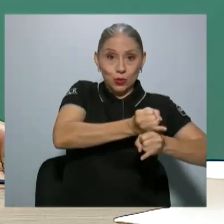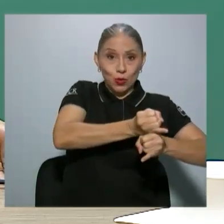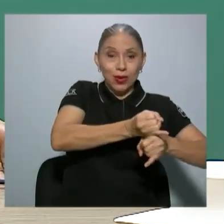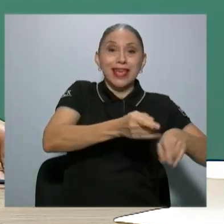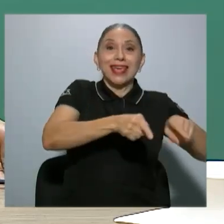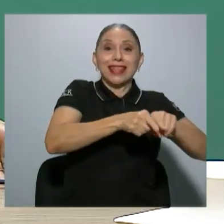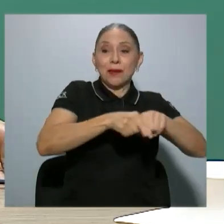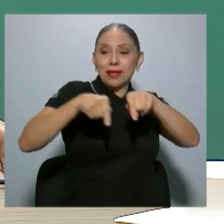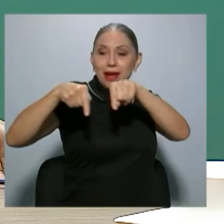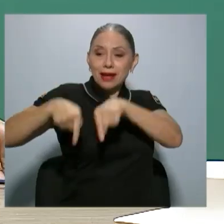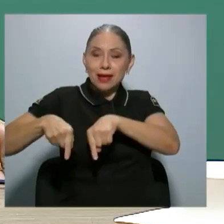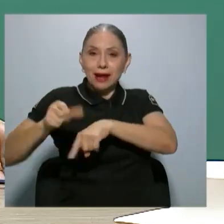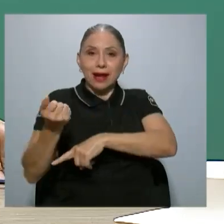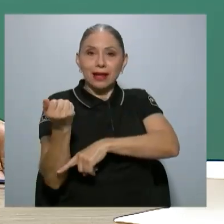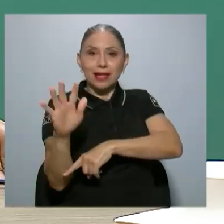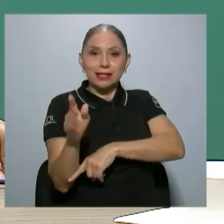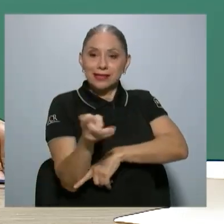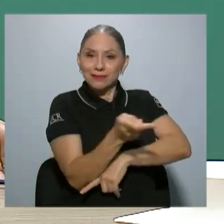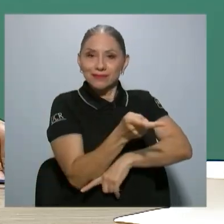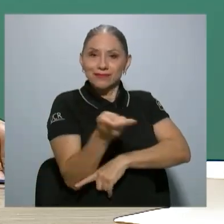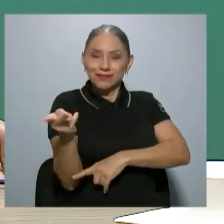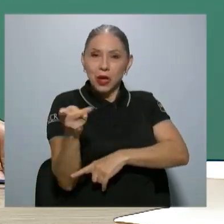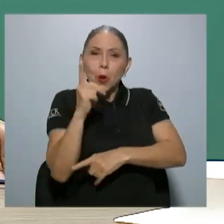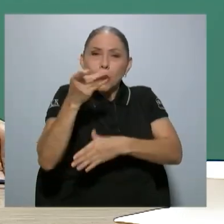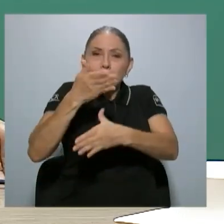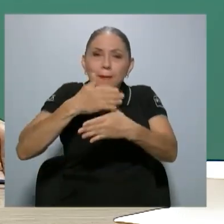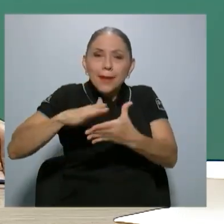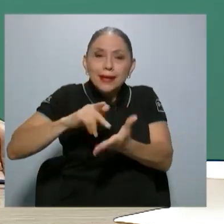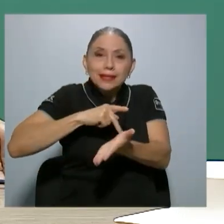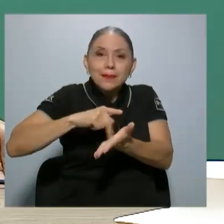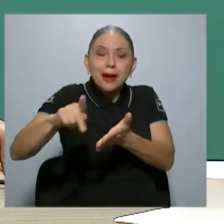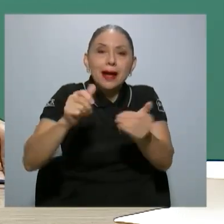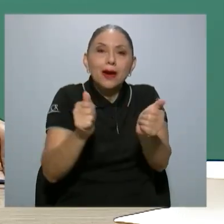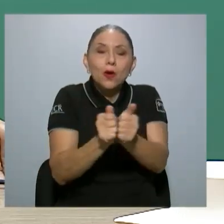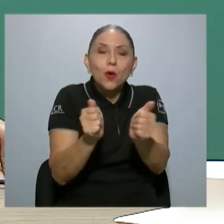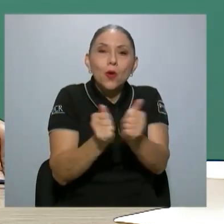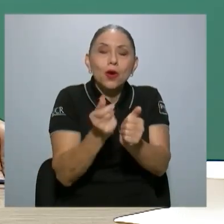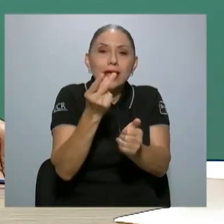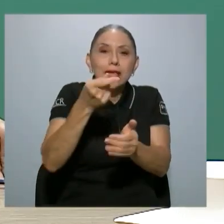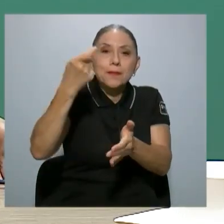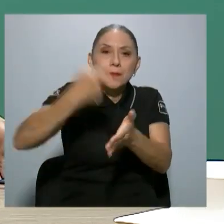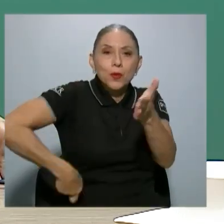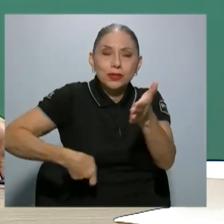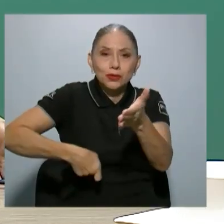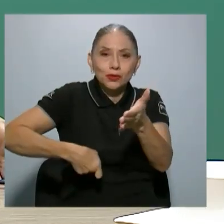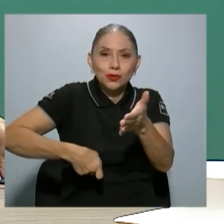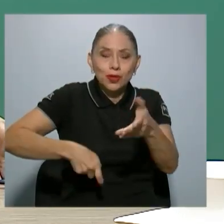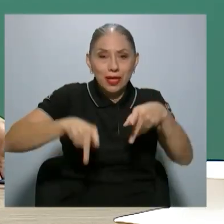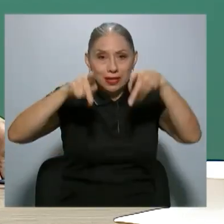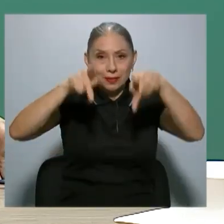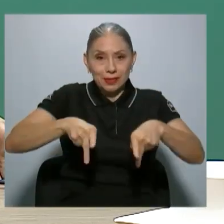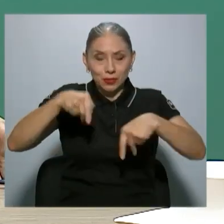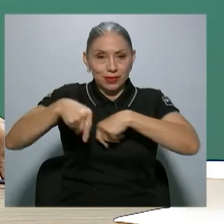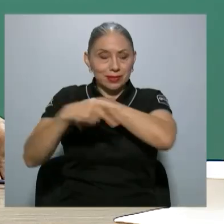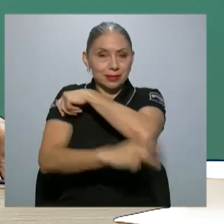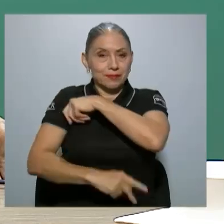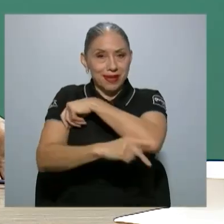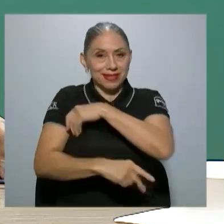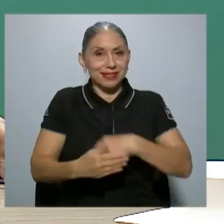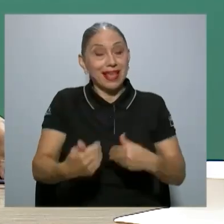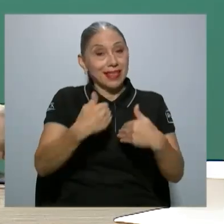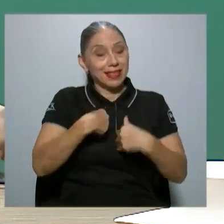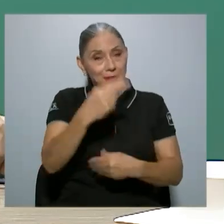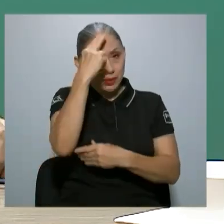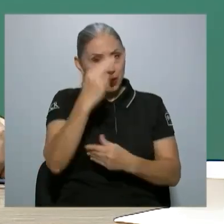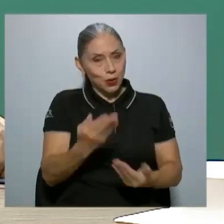en Canal 15 se paga parcialmente con los impuestos que tributan los habitantes de este país, y tenemos el privilegio